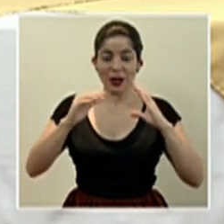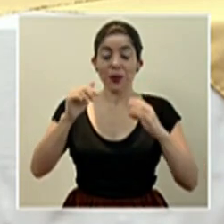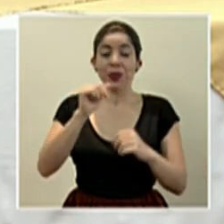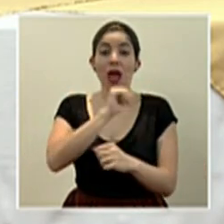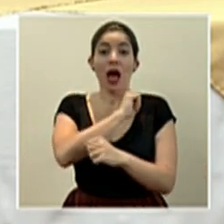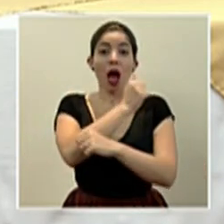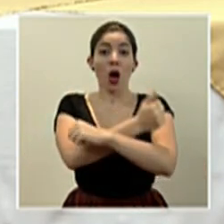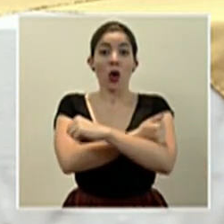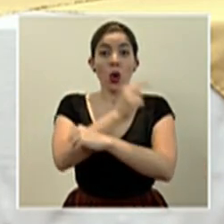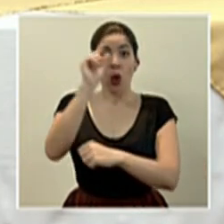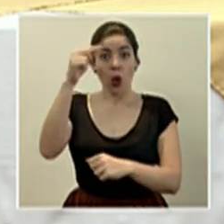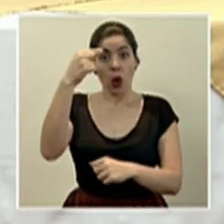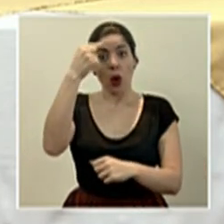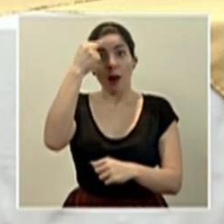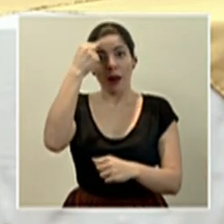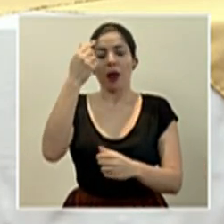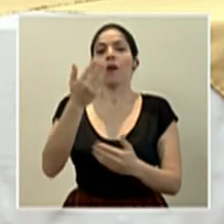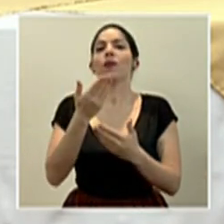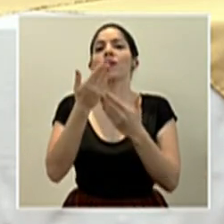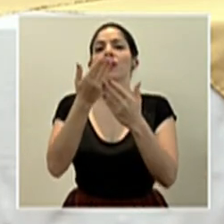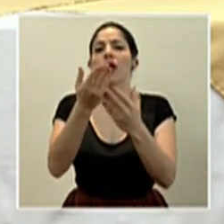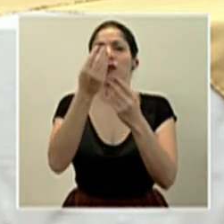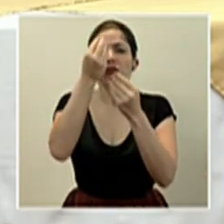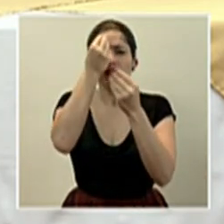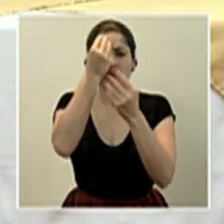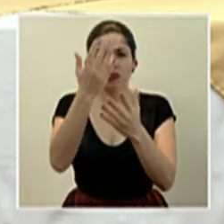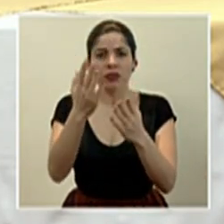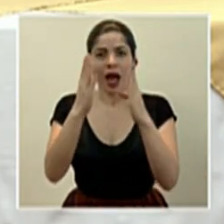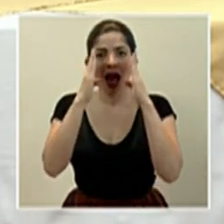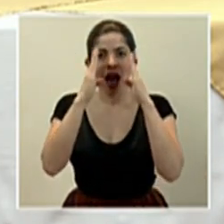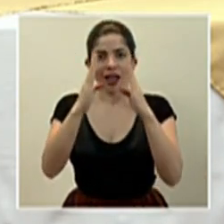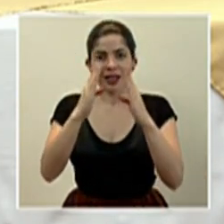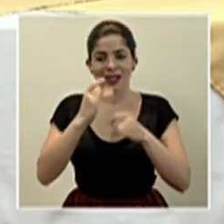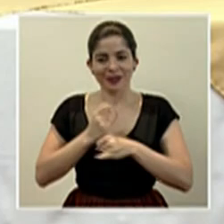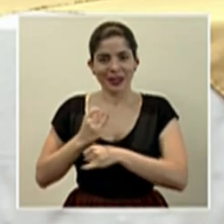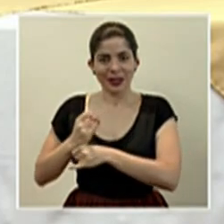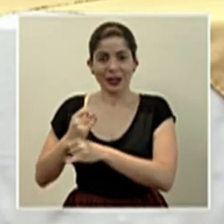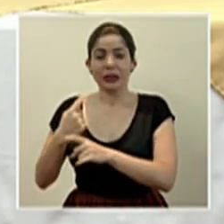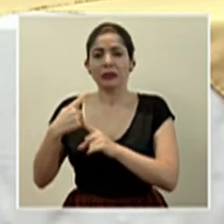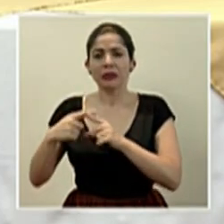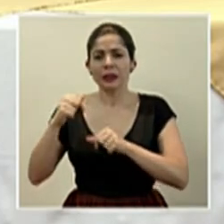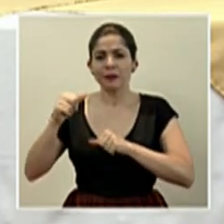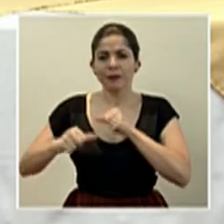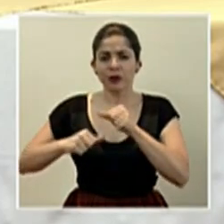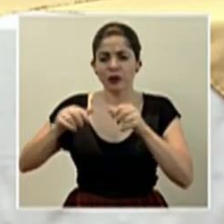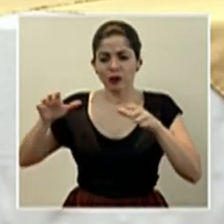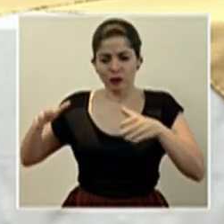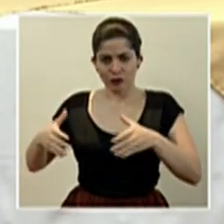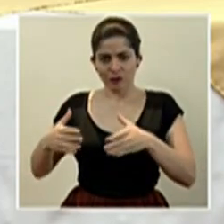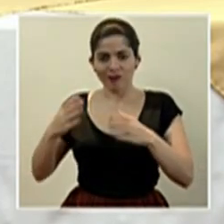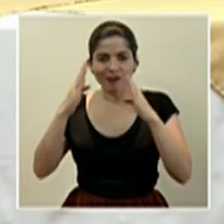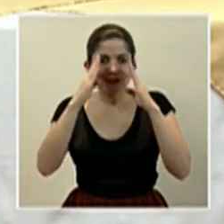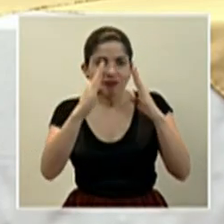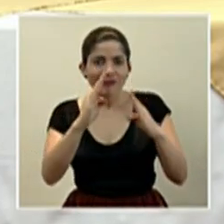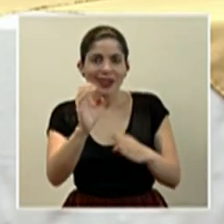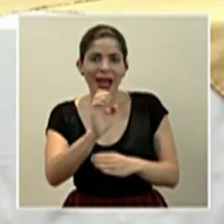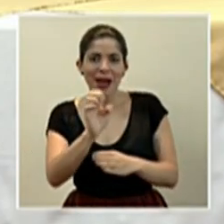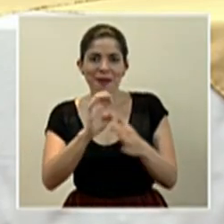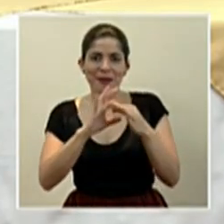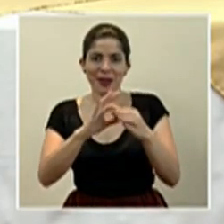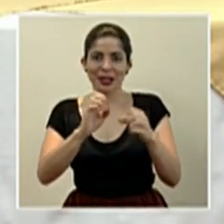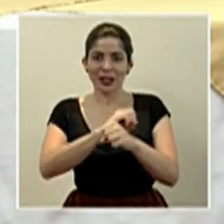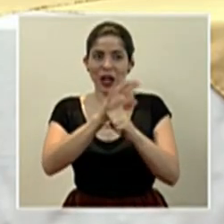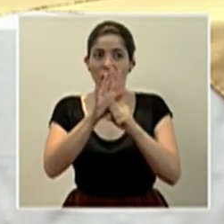las autoridades de gobierno ofrecerán el balance de atención institucional y esfuerzos conjuntos para enfrentar la emergencia por el COVID-19.